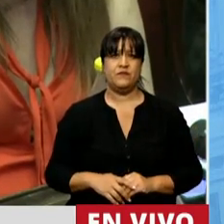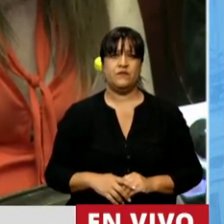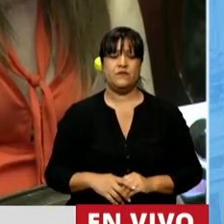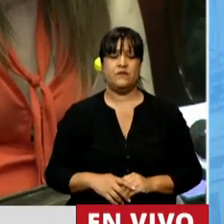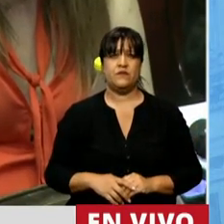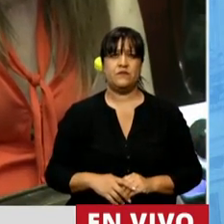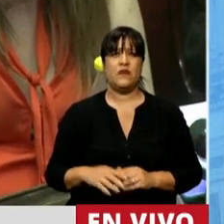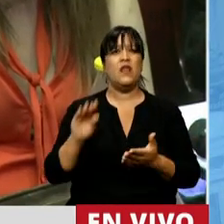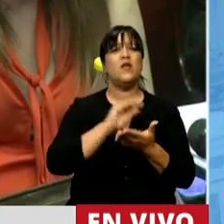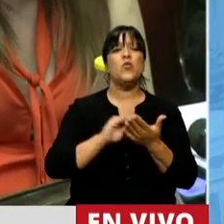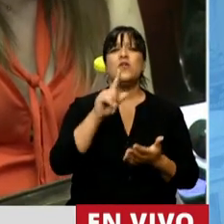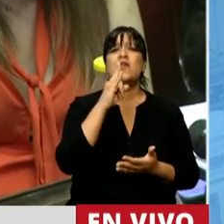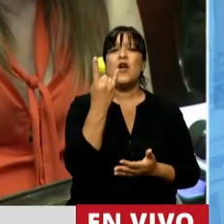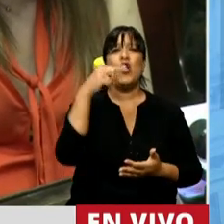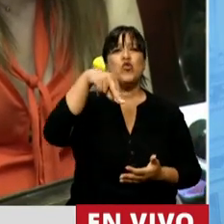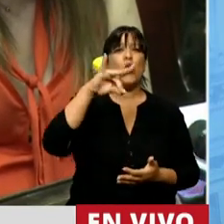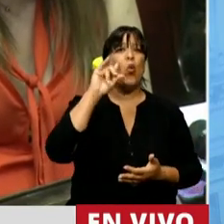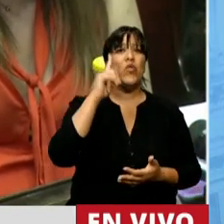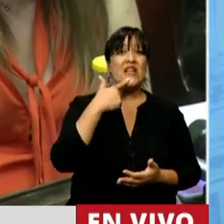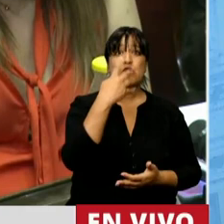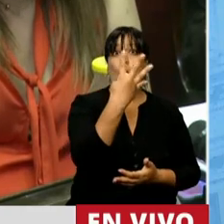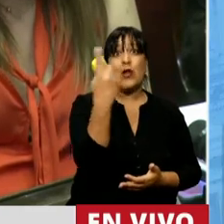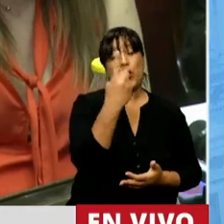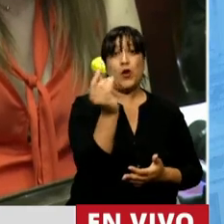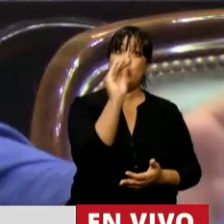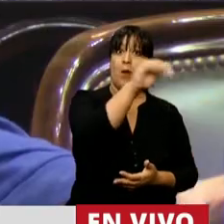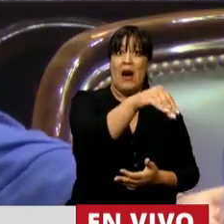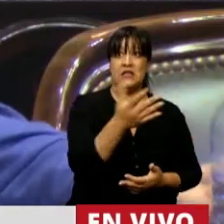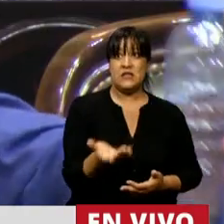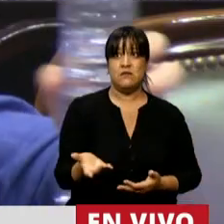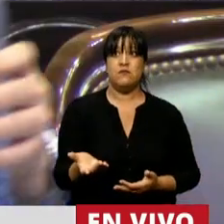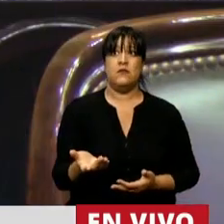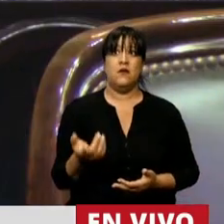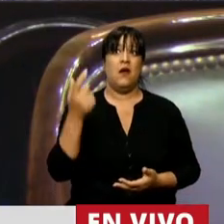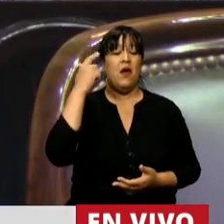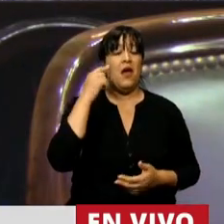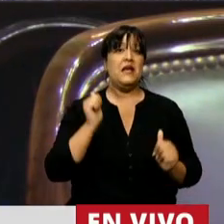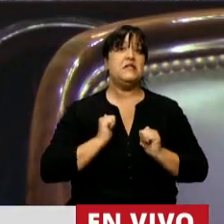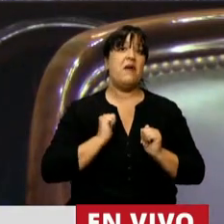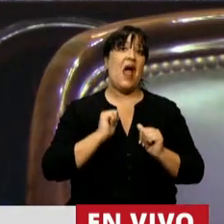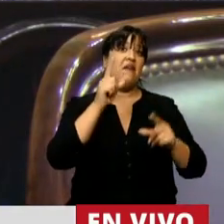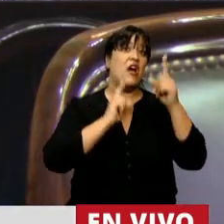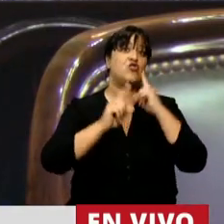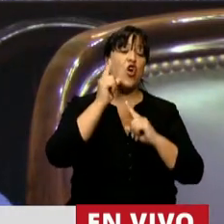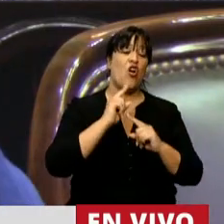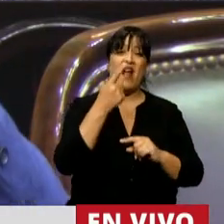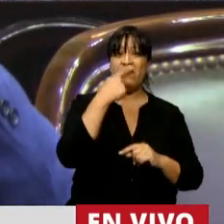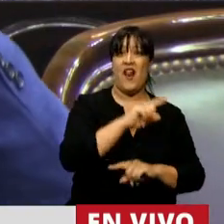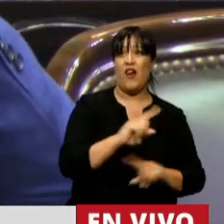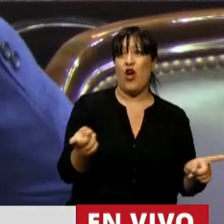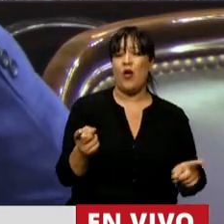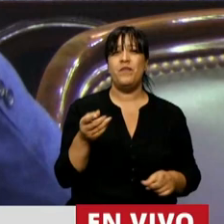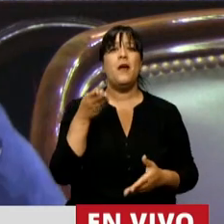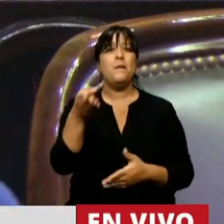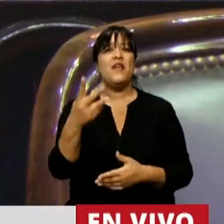La diputada Tundi habló 4 minutos de más, presidente. Yo le esperaba que en algún momento llore, pero bueno, la espera fue en vano. Le puedo pedir 2 favores,